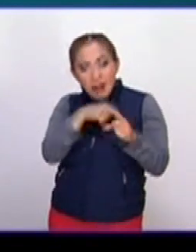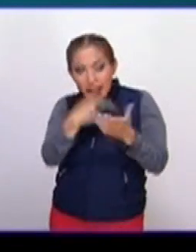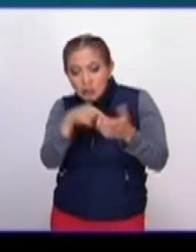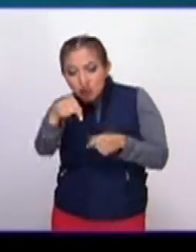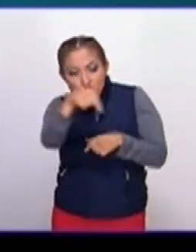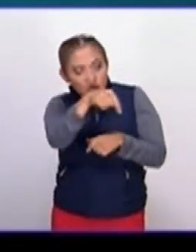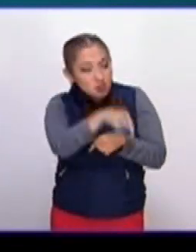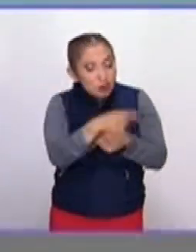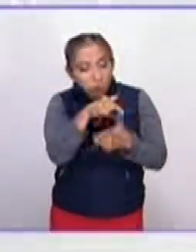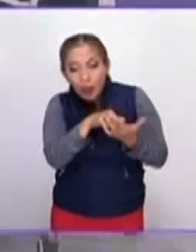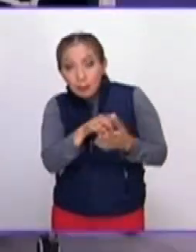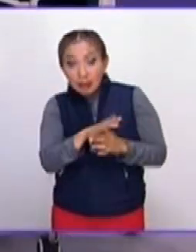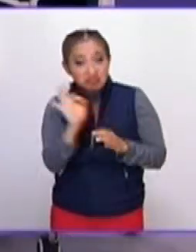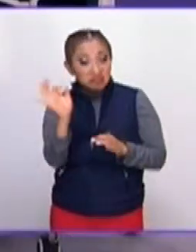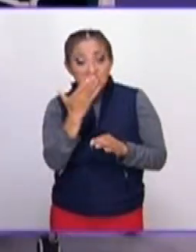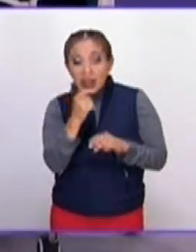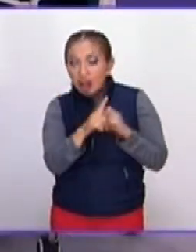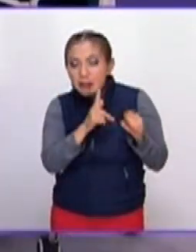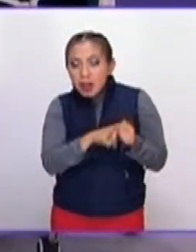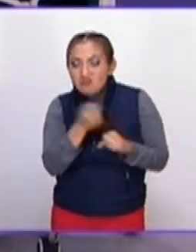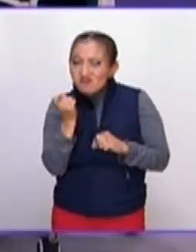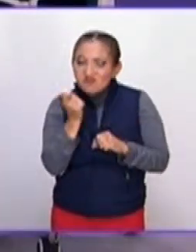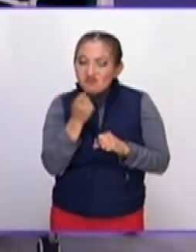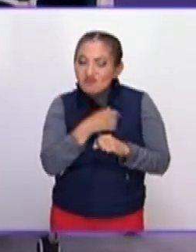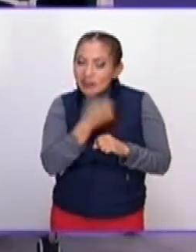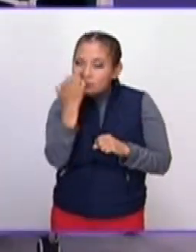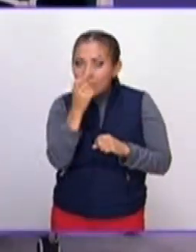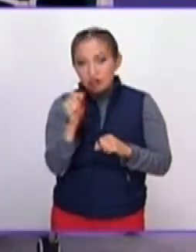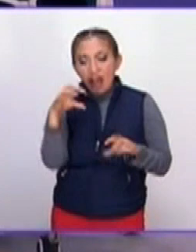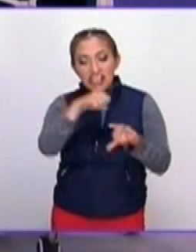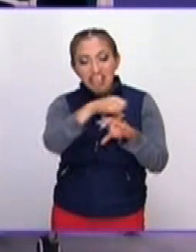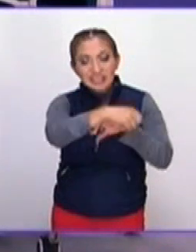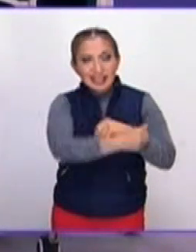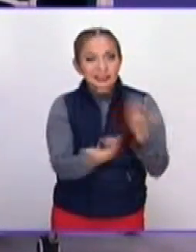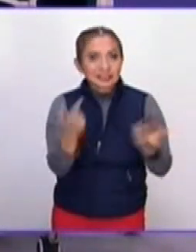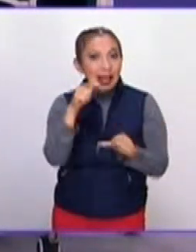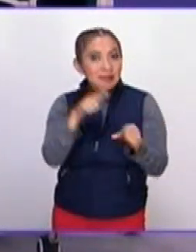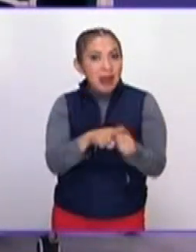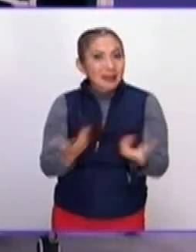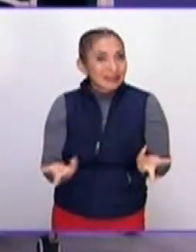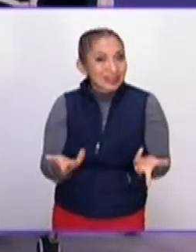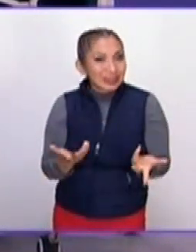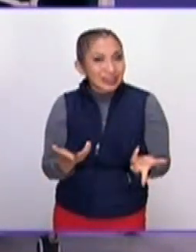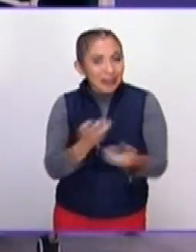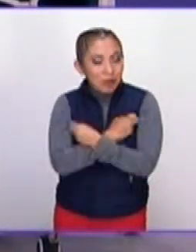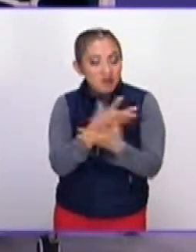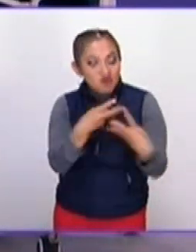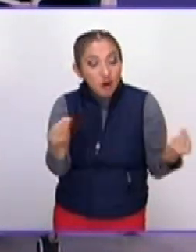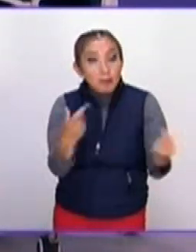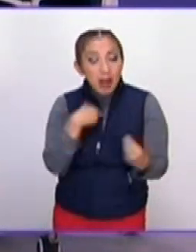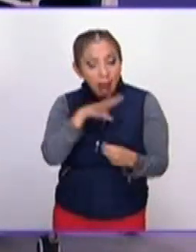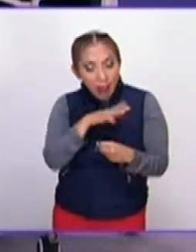O sea, fauna en ese lugar, porque si no hay fauna, entonces por eso no se lo comieron esos restos humanos o animales, porque también